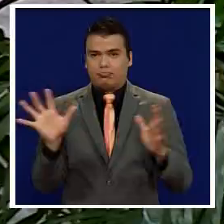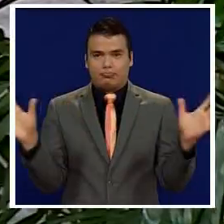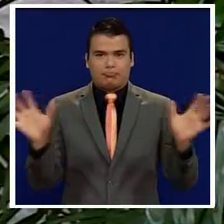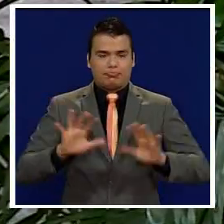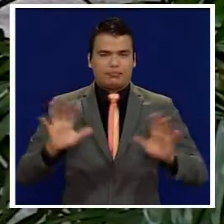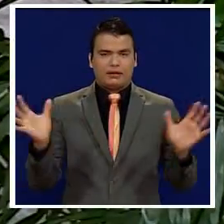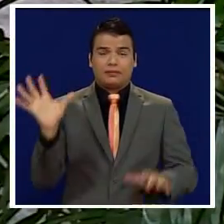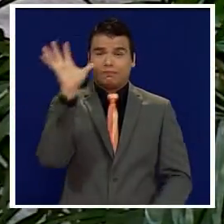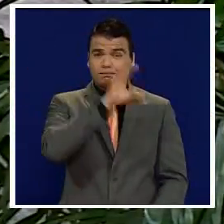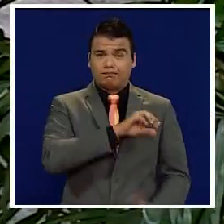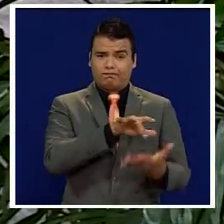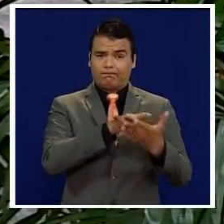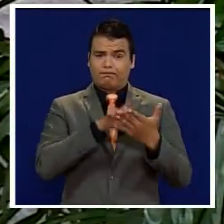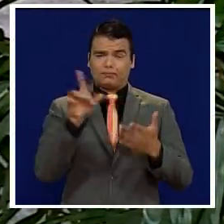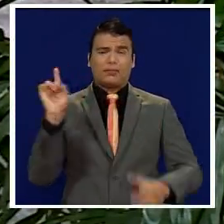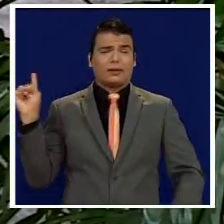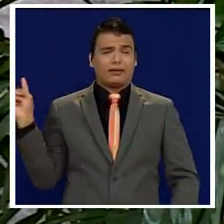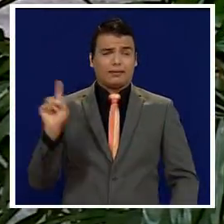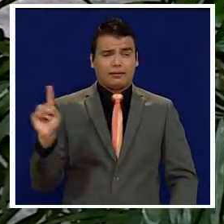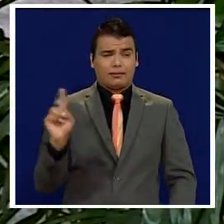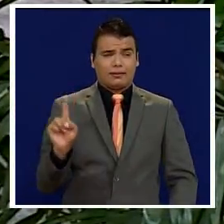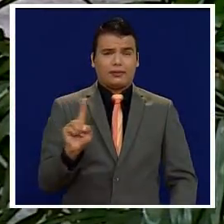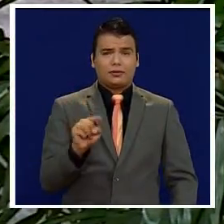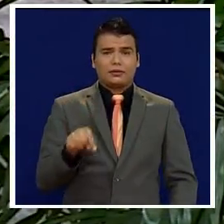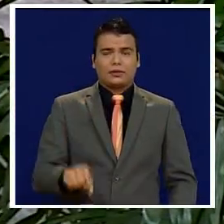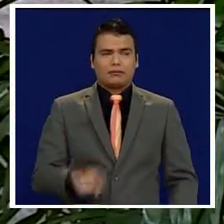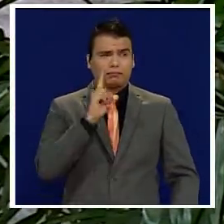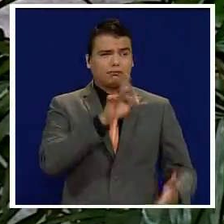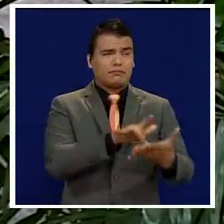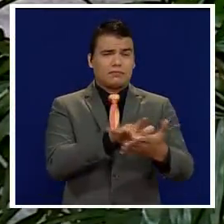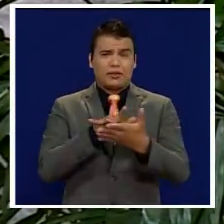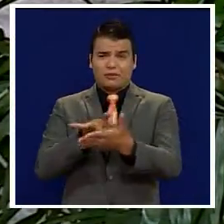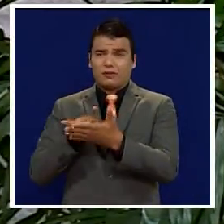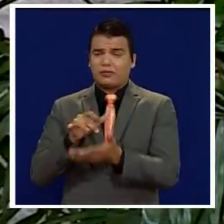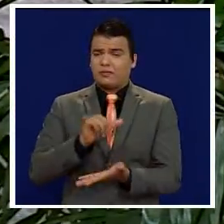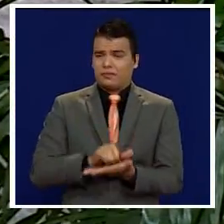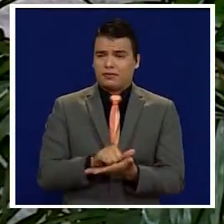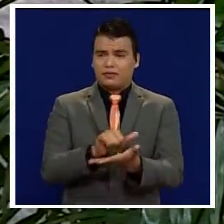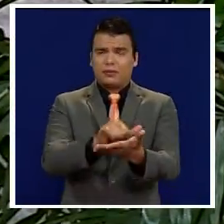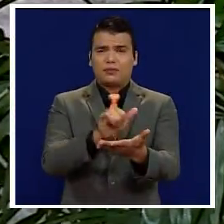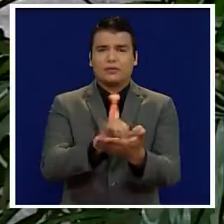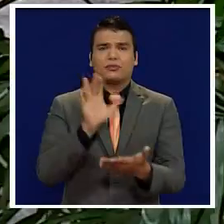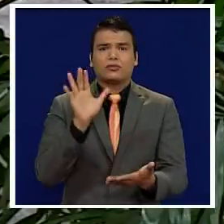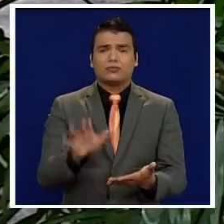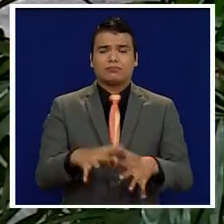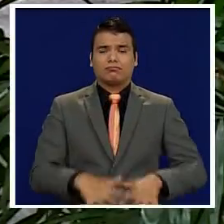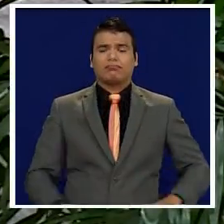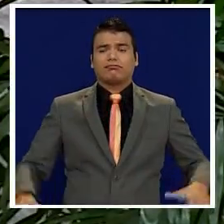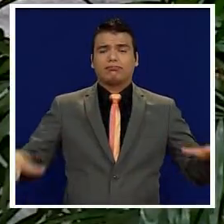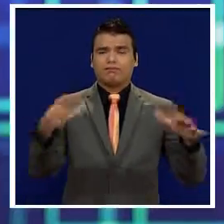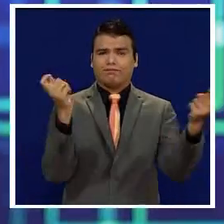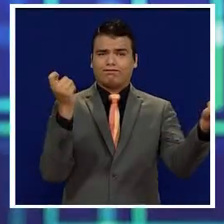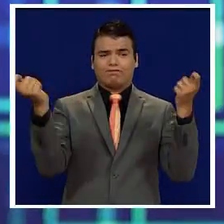y dura realidad que hace muchos años está presente en el dominio de los territorios.